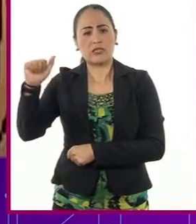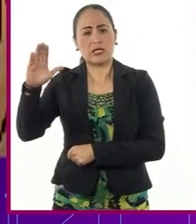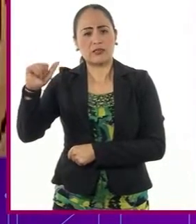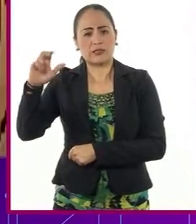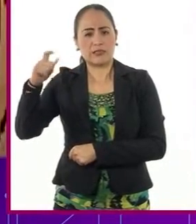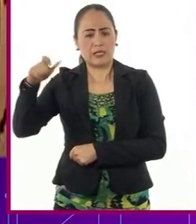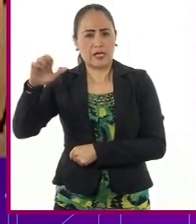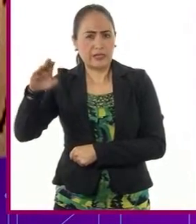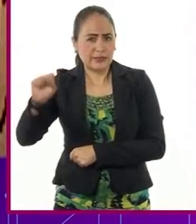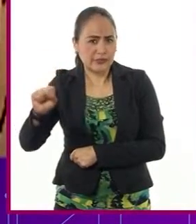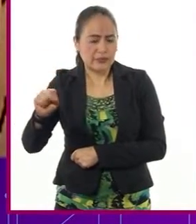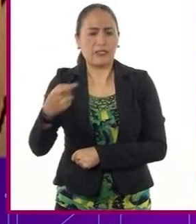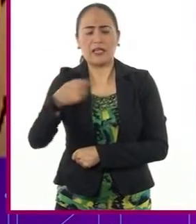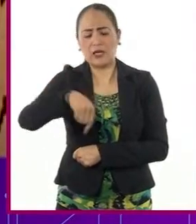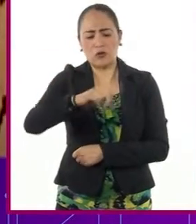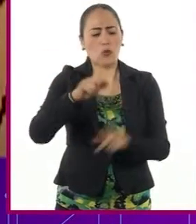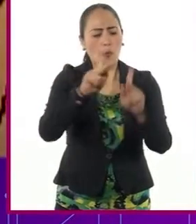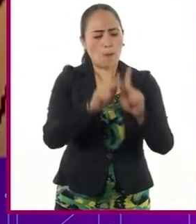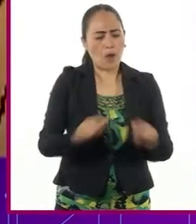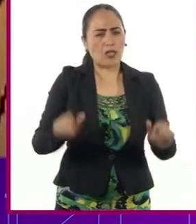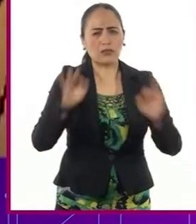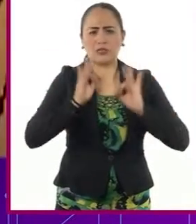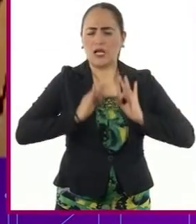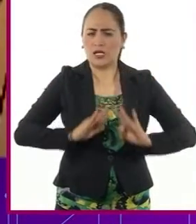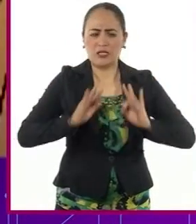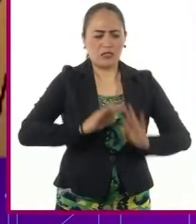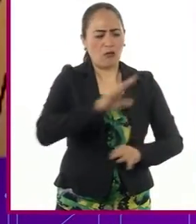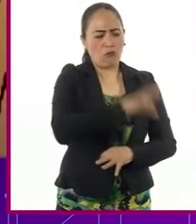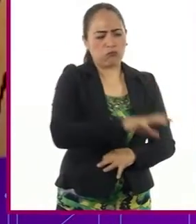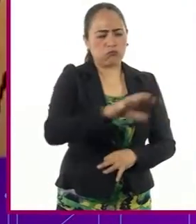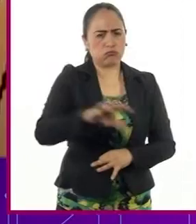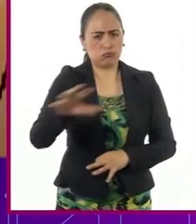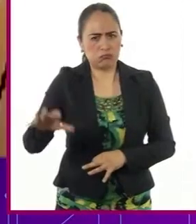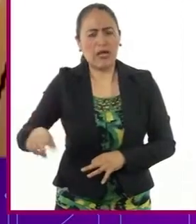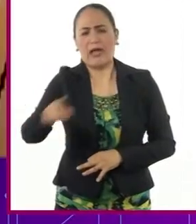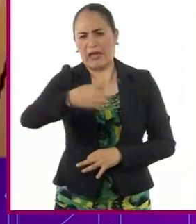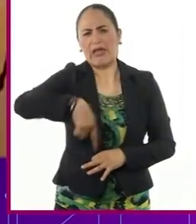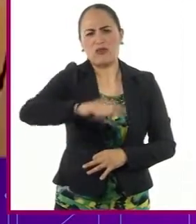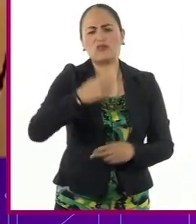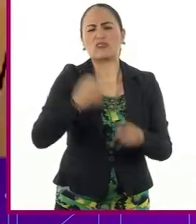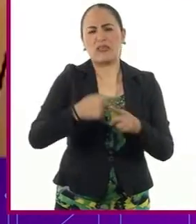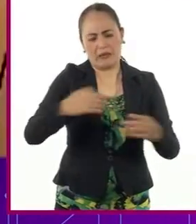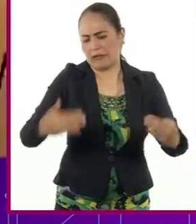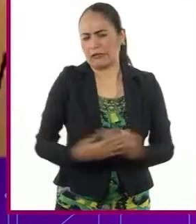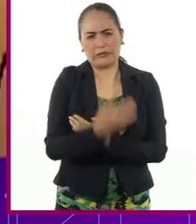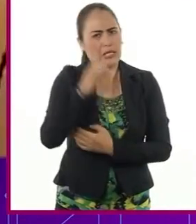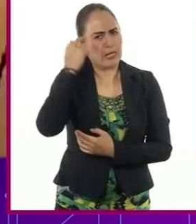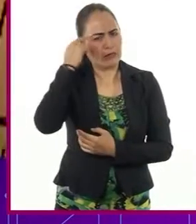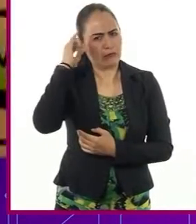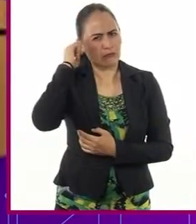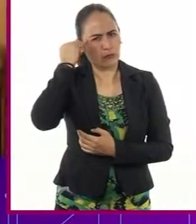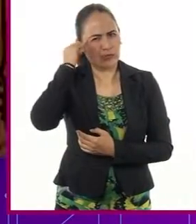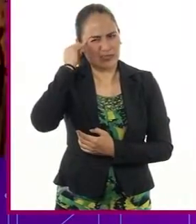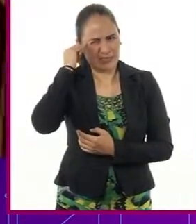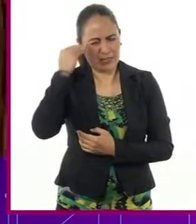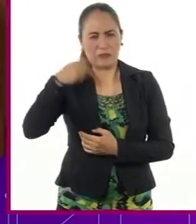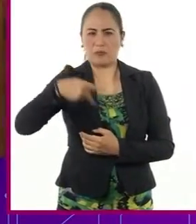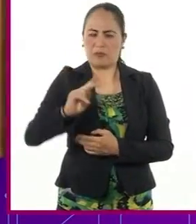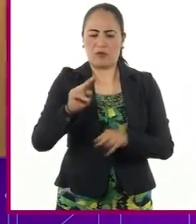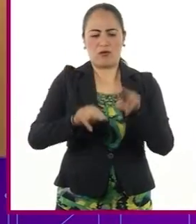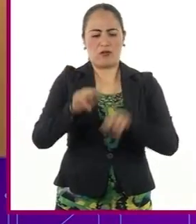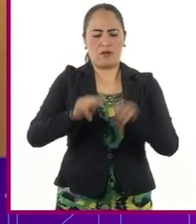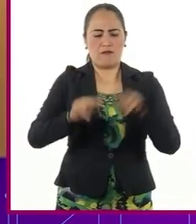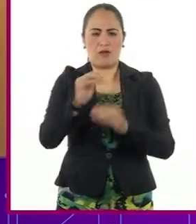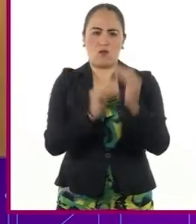y mantenían la paz en sus comunidades. Generalmente eran indígenas de linaje noble. También gozaban de los privilegios que